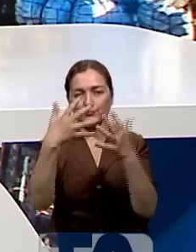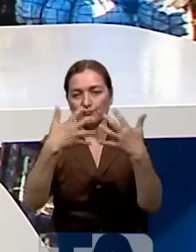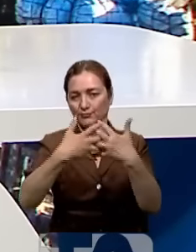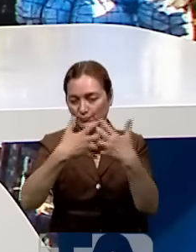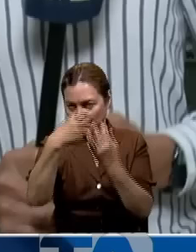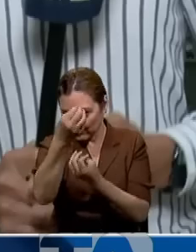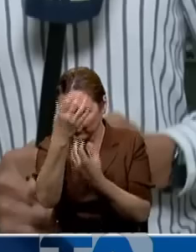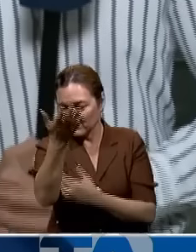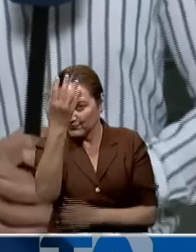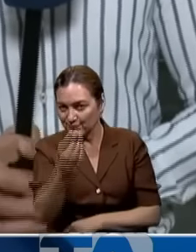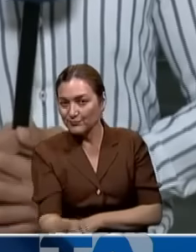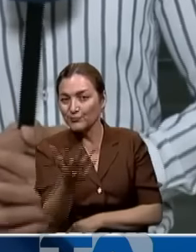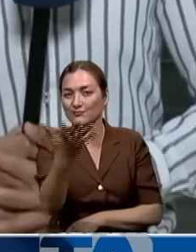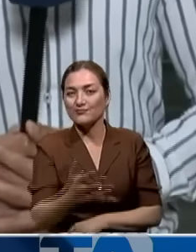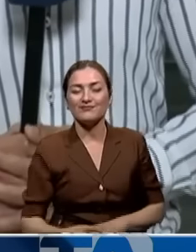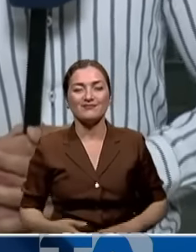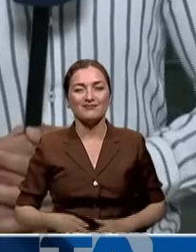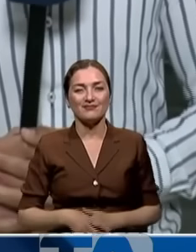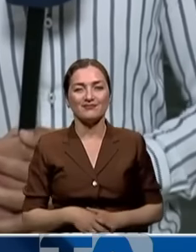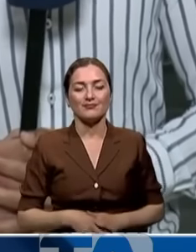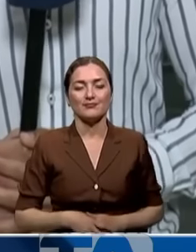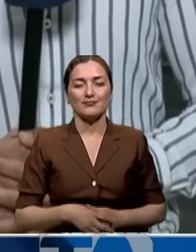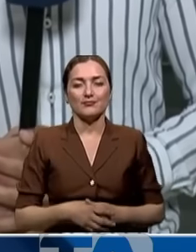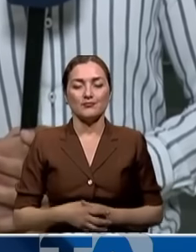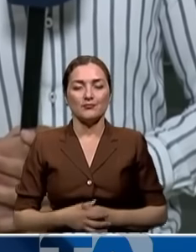Miguel, adelante, buenos días.